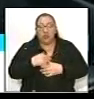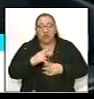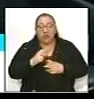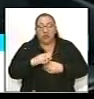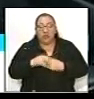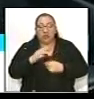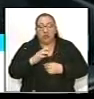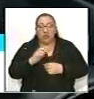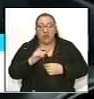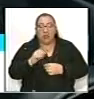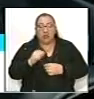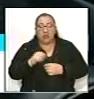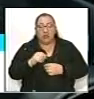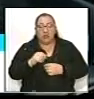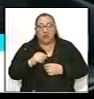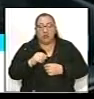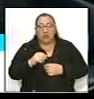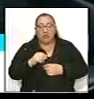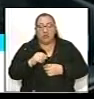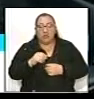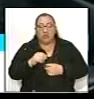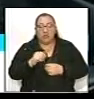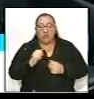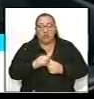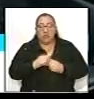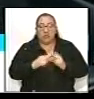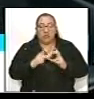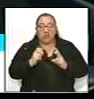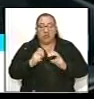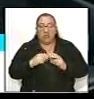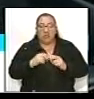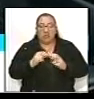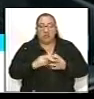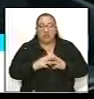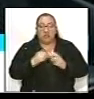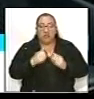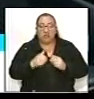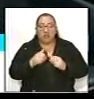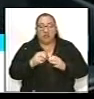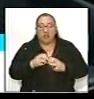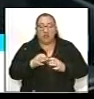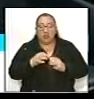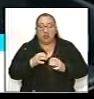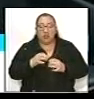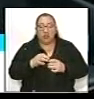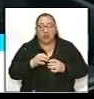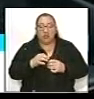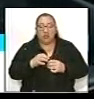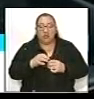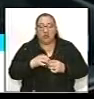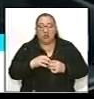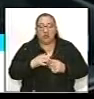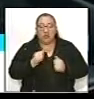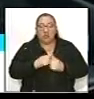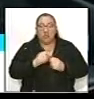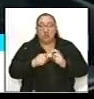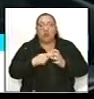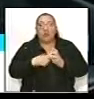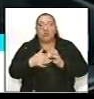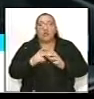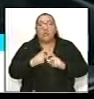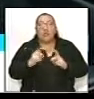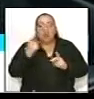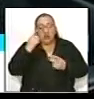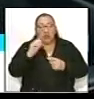las becas posgrado es un tema bien específico que se quedó en el vacío. ¿Okay?